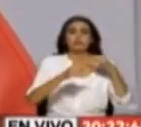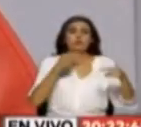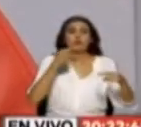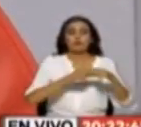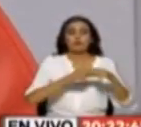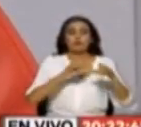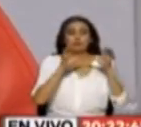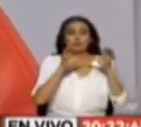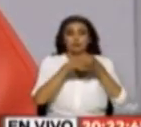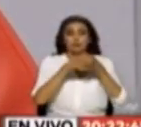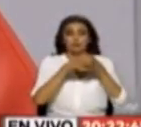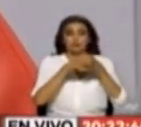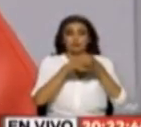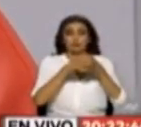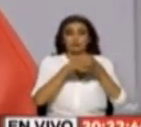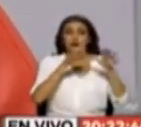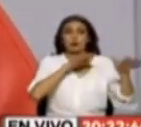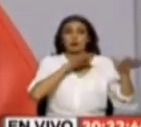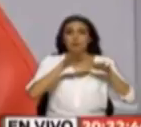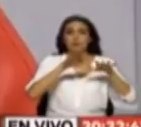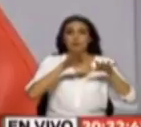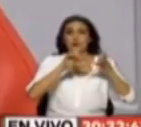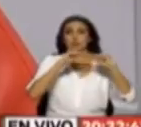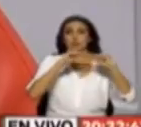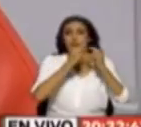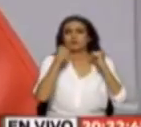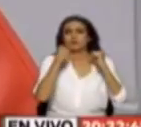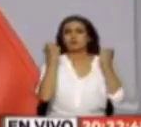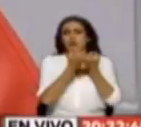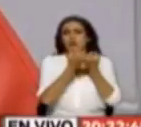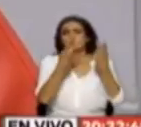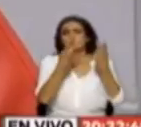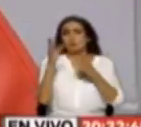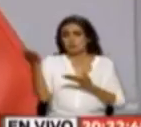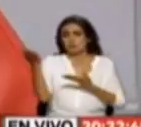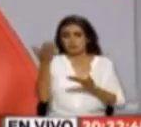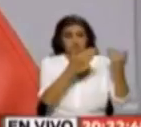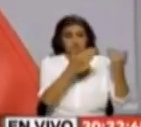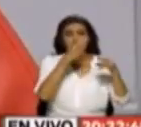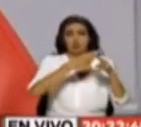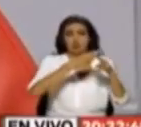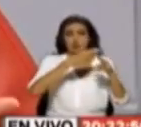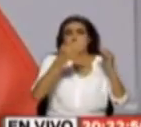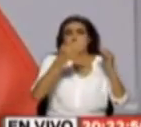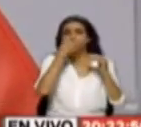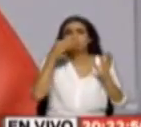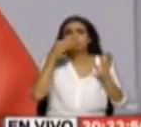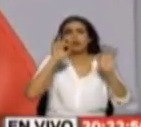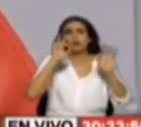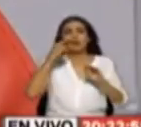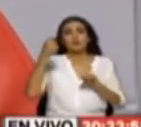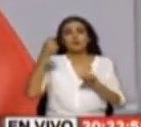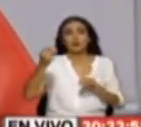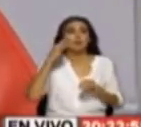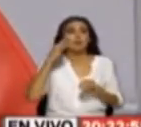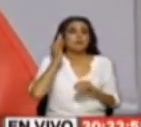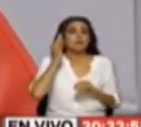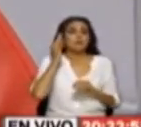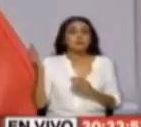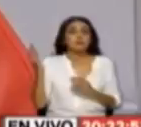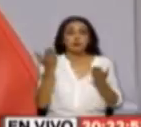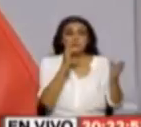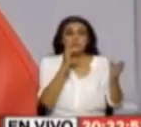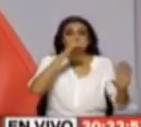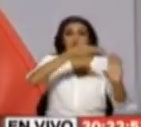gremios, a la ciudadanía en su conjunto, a los movimientos sociales, preséntennos los nombres de los mejores hombres y mujeres que consideren para